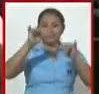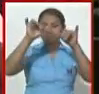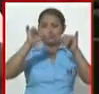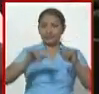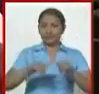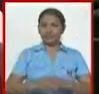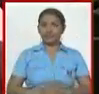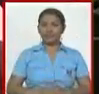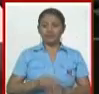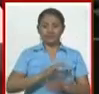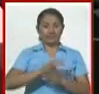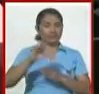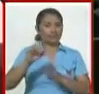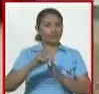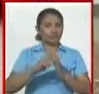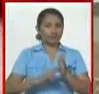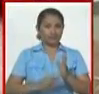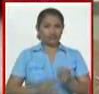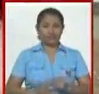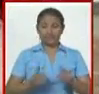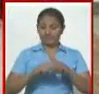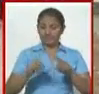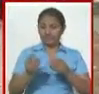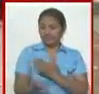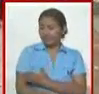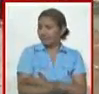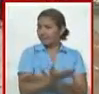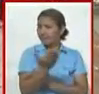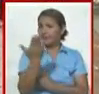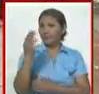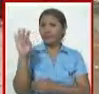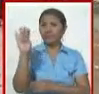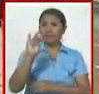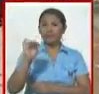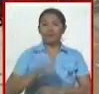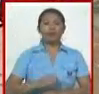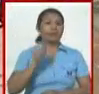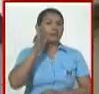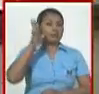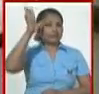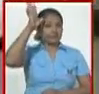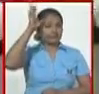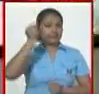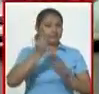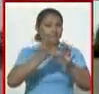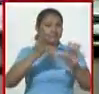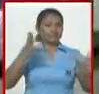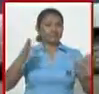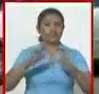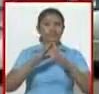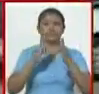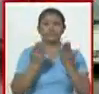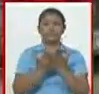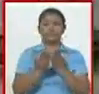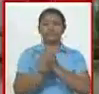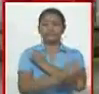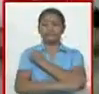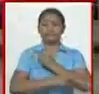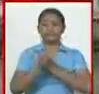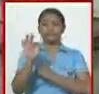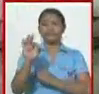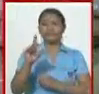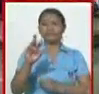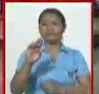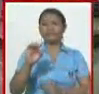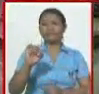quedan entre los que cumplen los requisitos sin embargo desde tempranas horas de este miércoles padres de familia hicieron fila en el colegio nacional florida para llenar